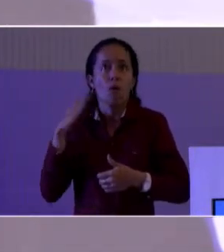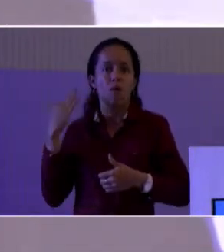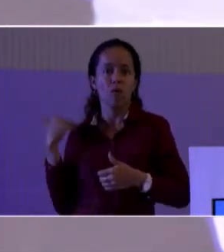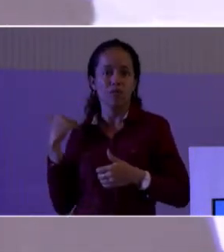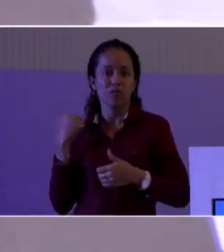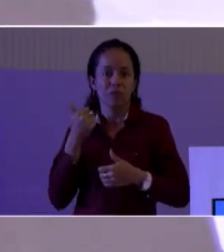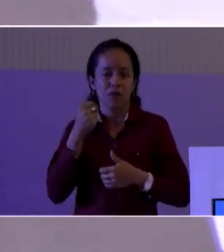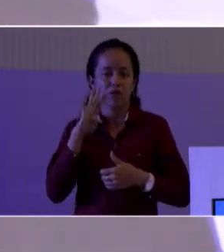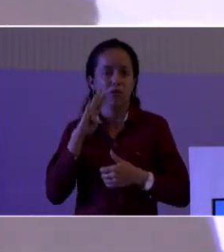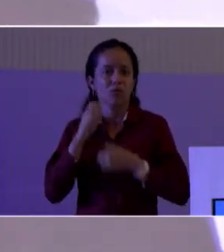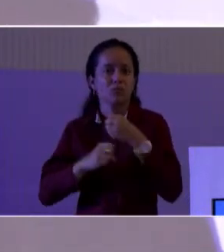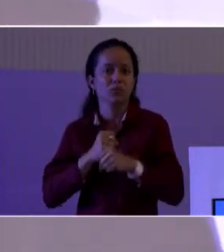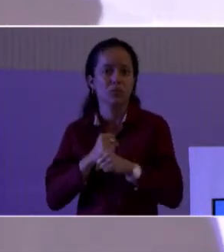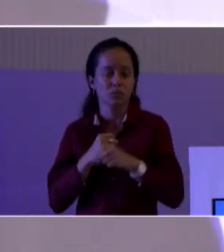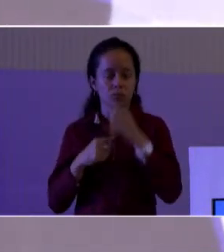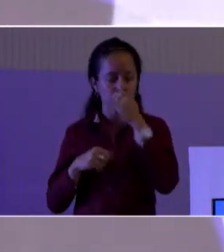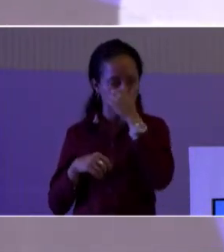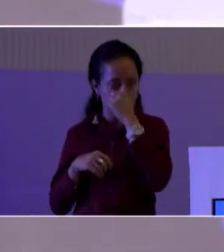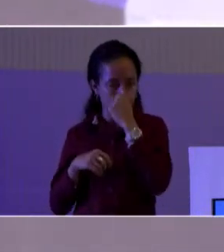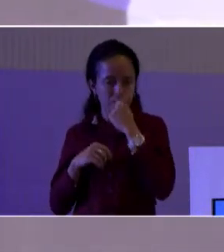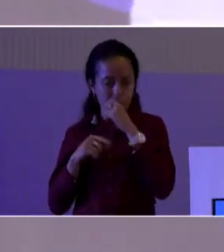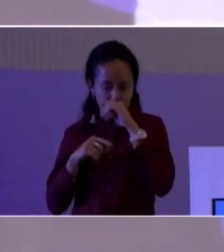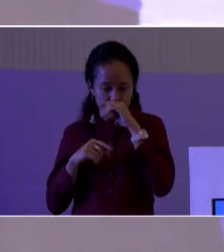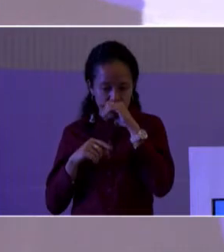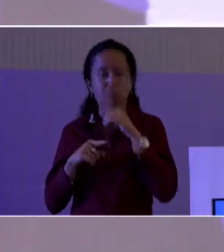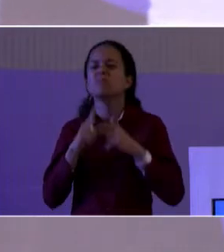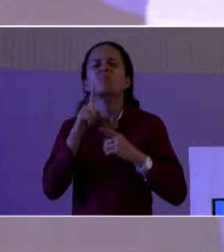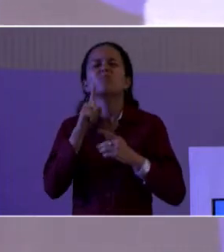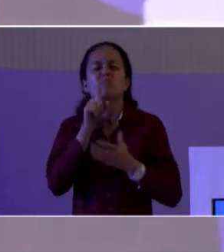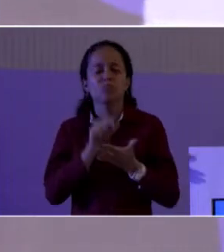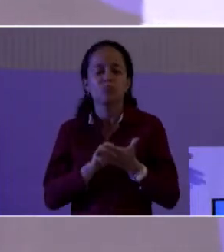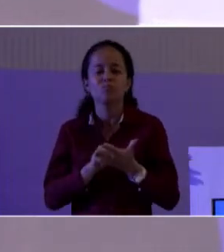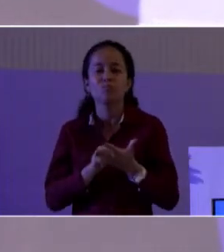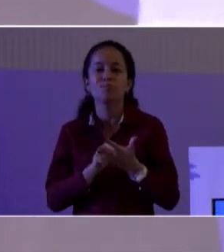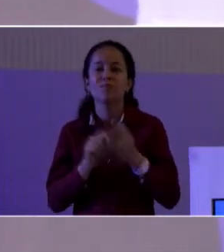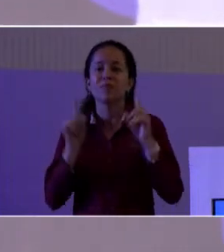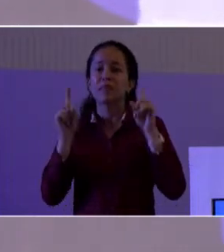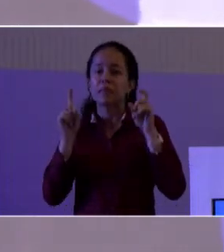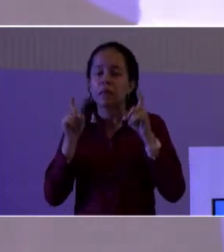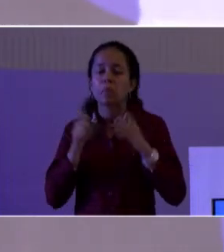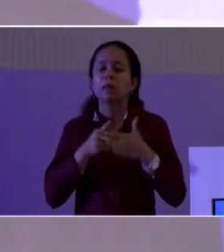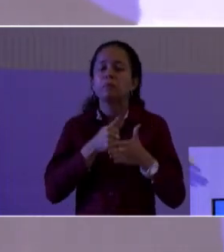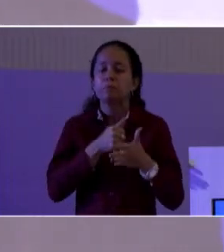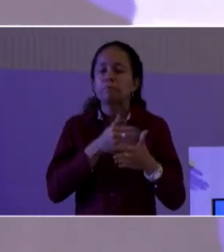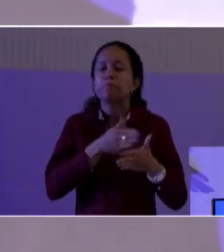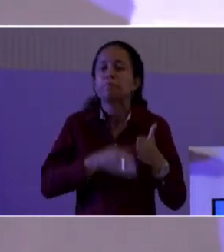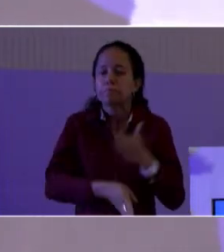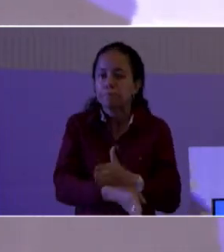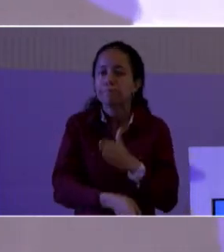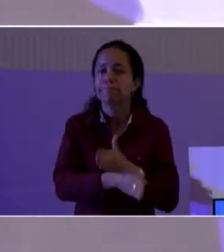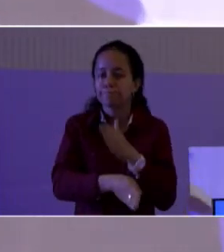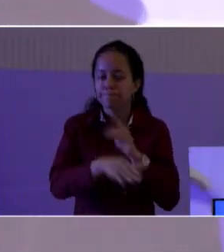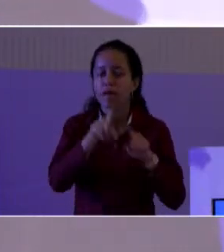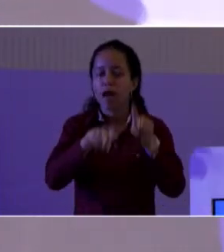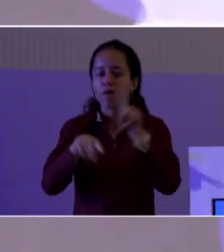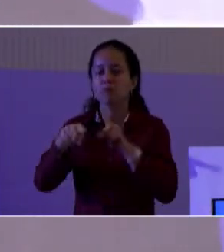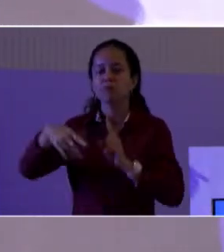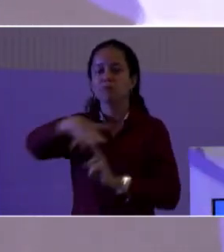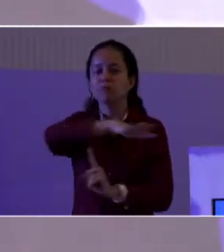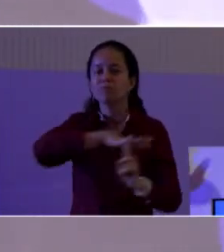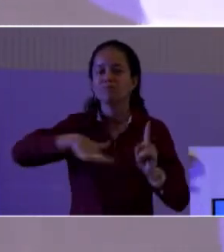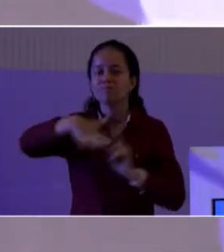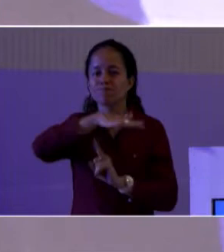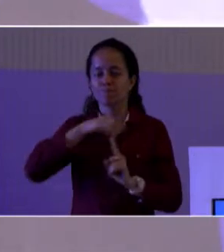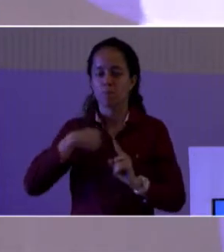decir que el tema, el flagelo del reclutamiento, es un tema persistente en distintos contextos de